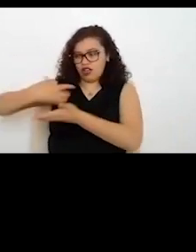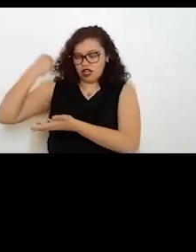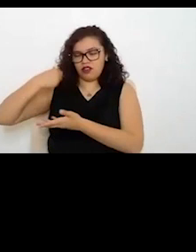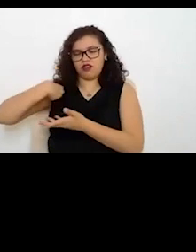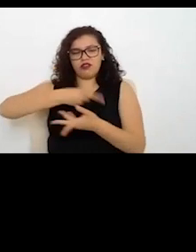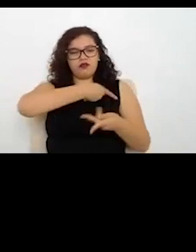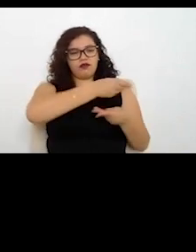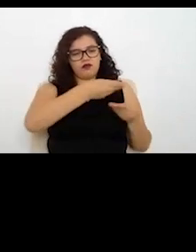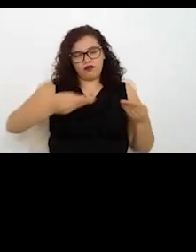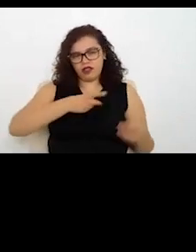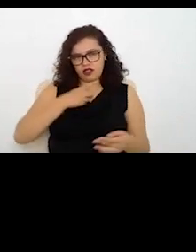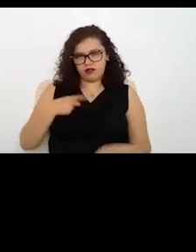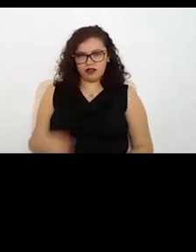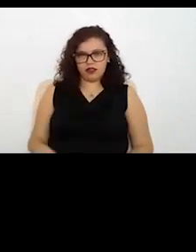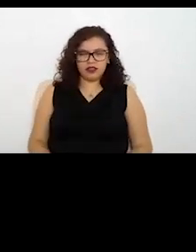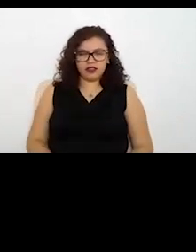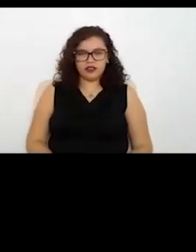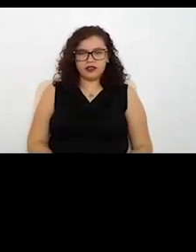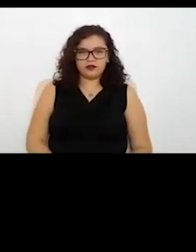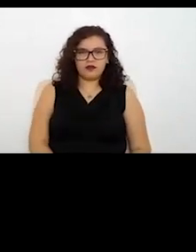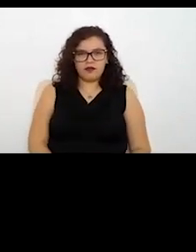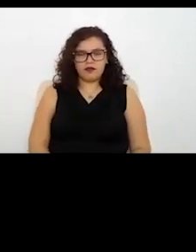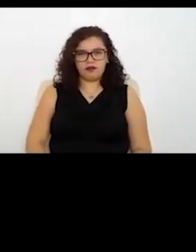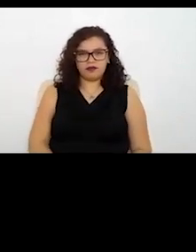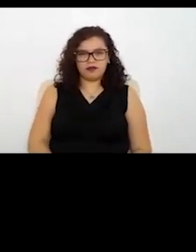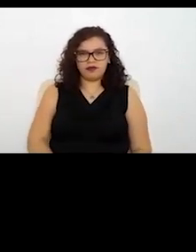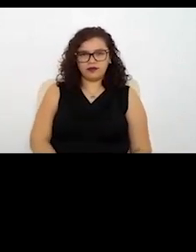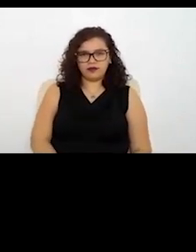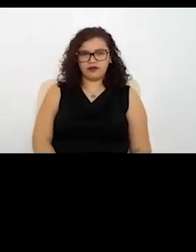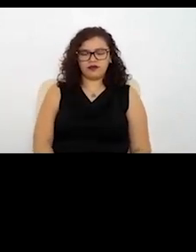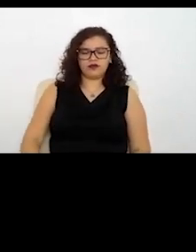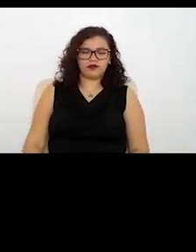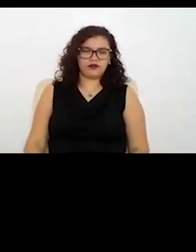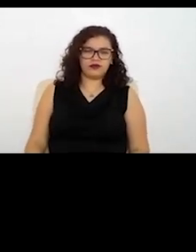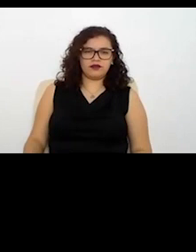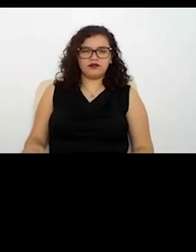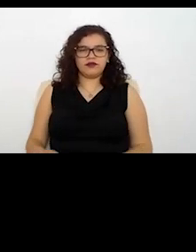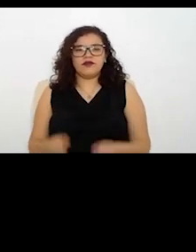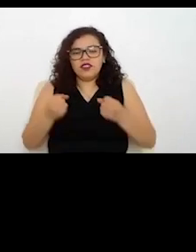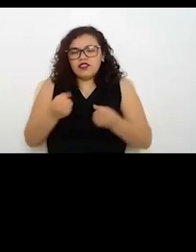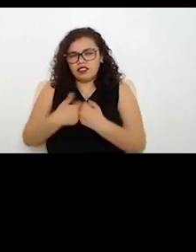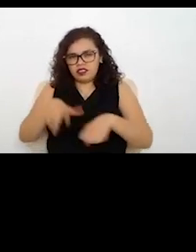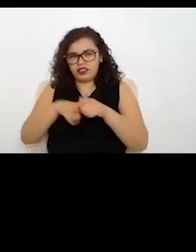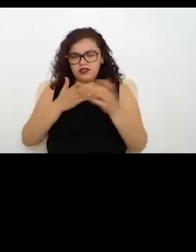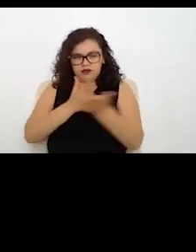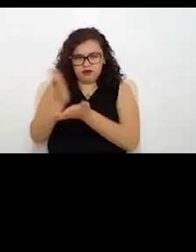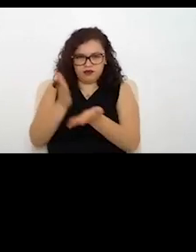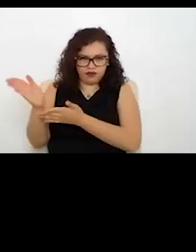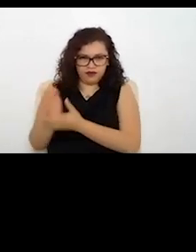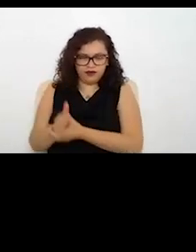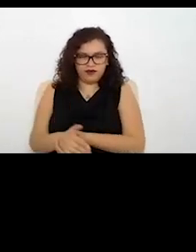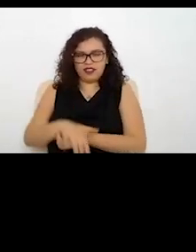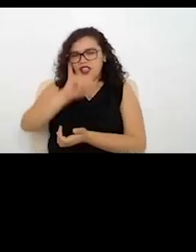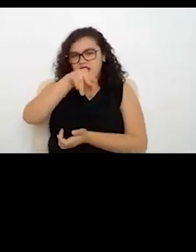utilidades anuales entre los trabajadores. El acceso a la seguridad social, que sería la inscripción al IMSS,